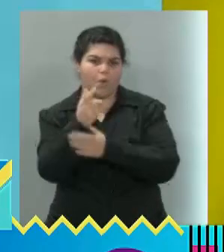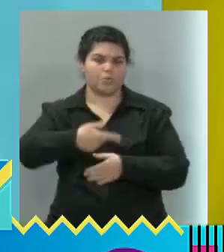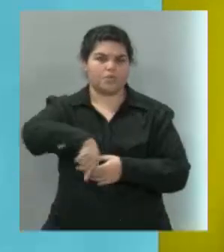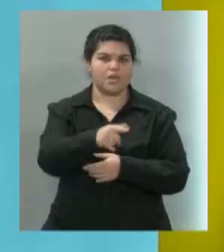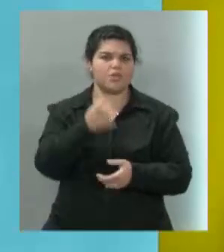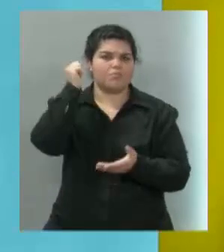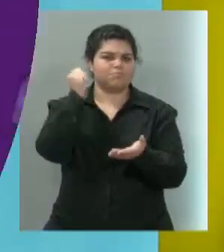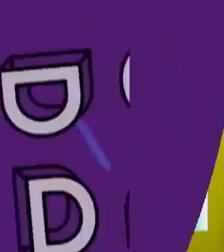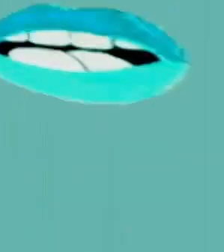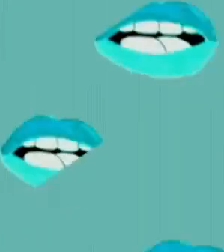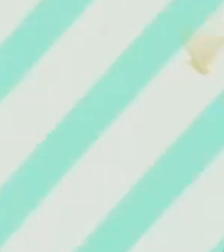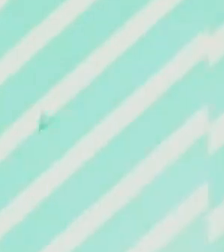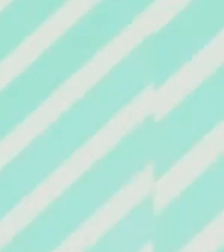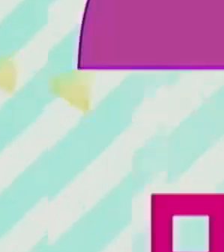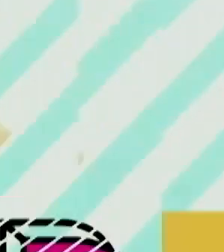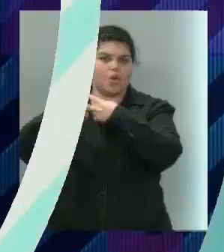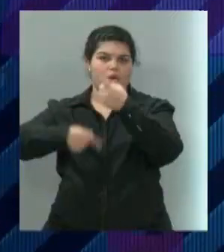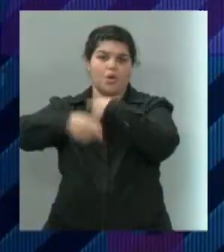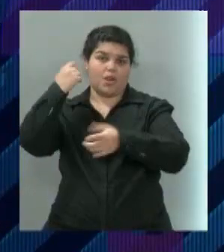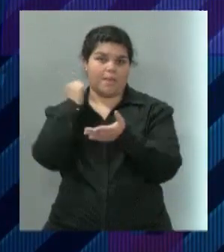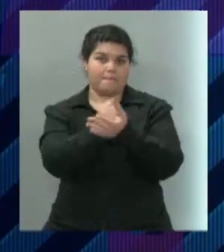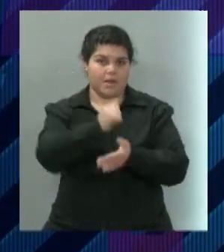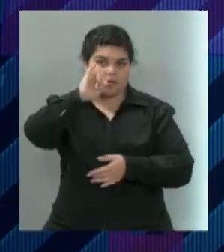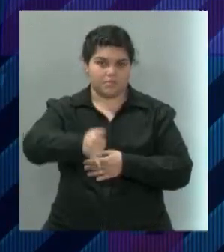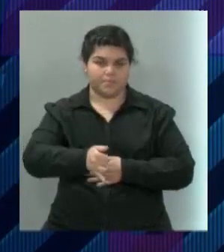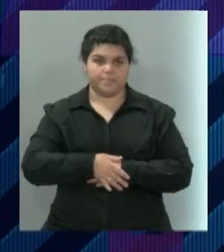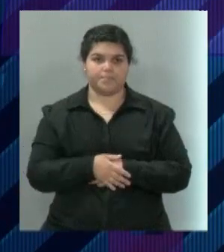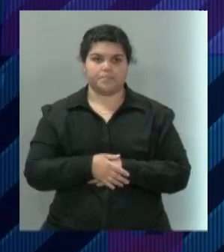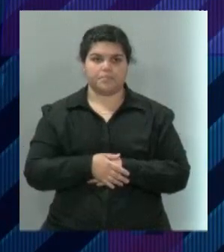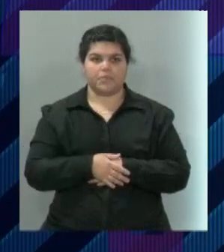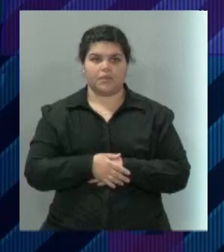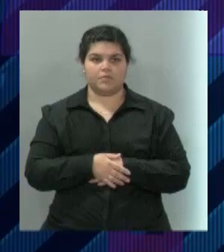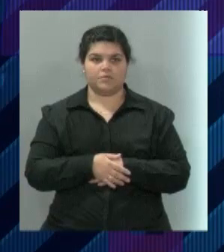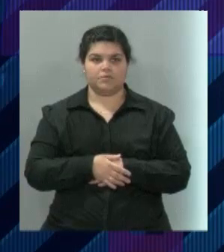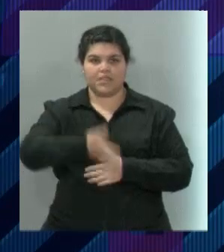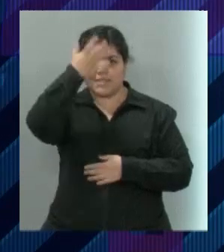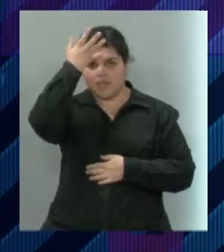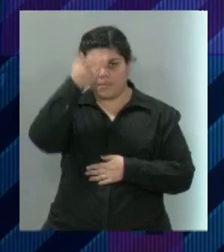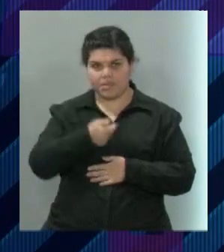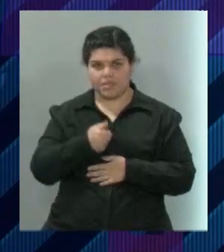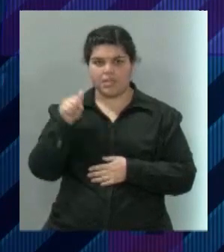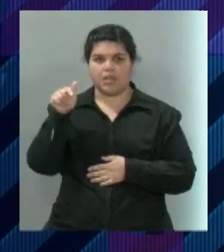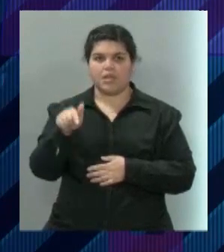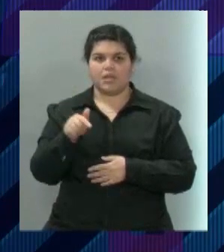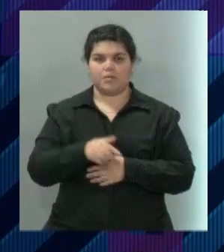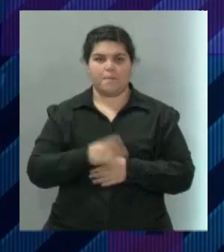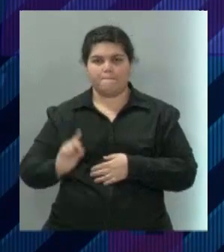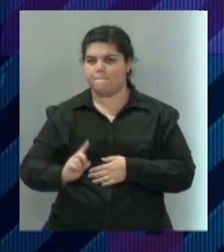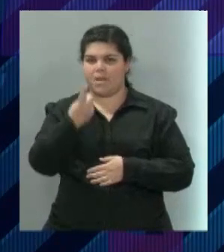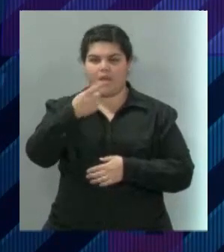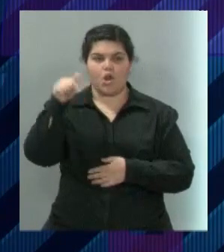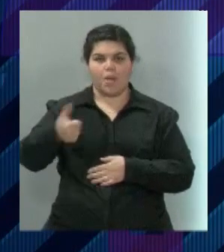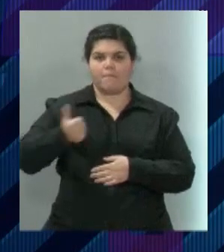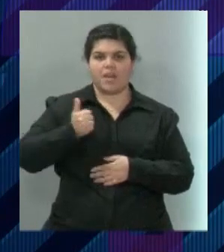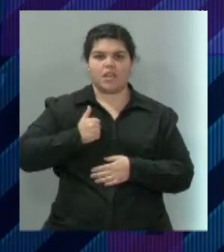historia durante nuestro proceso de independencia. San Martín, en primer lugar, que fue un militar